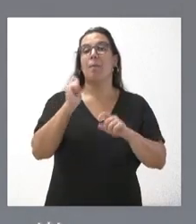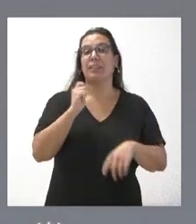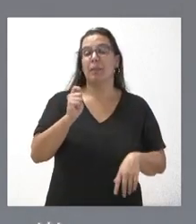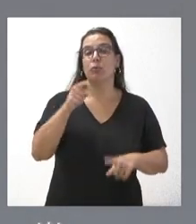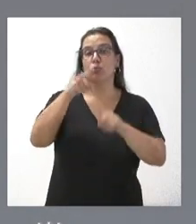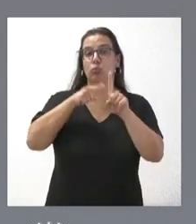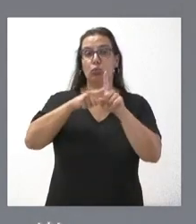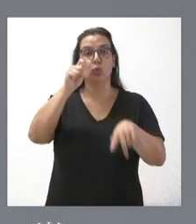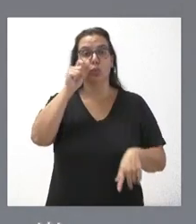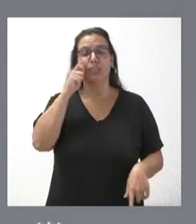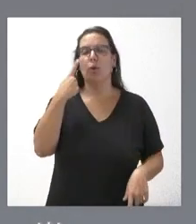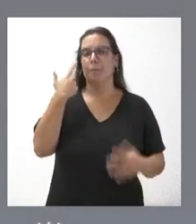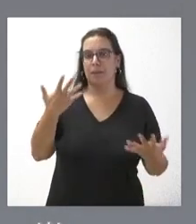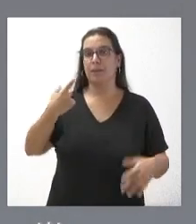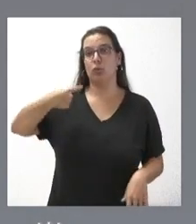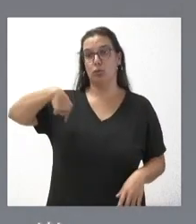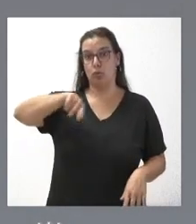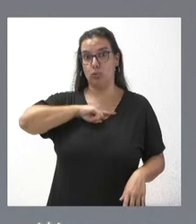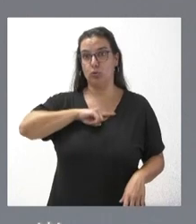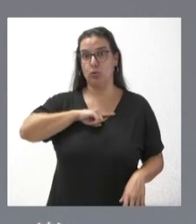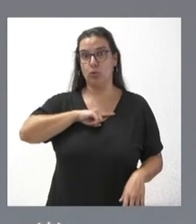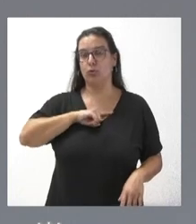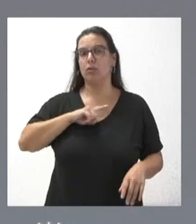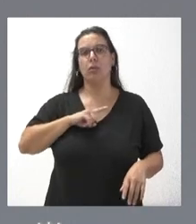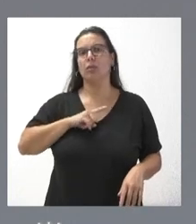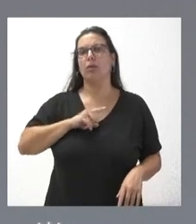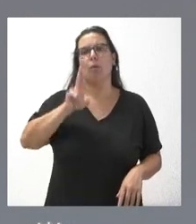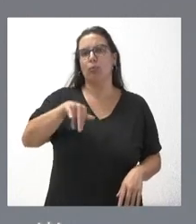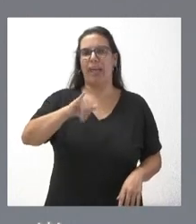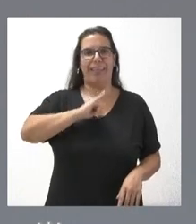nosotros… Es una seña de identidad nuestra.